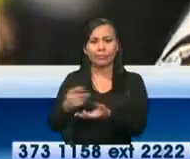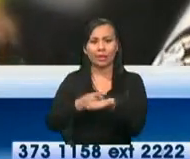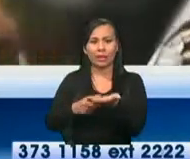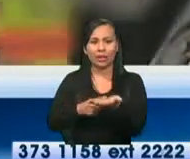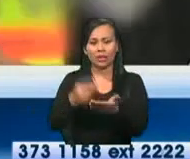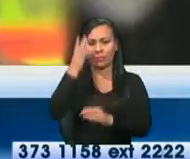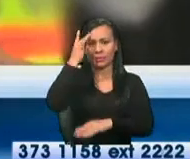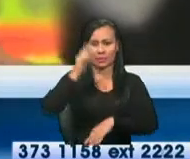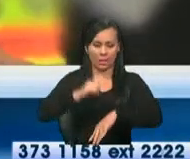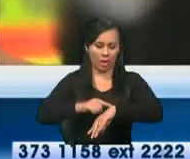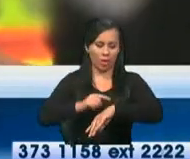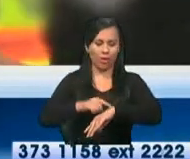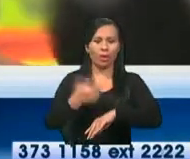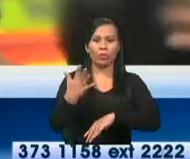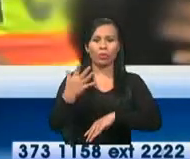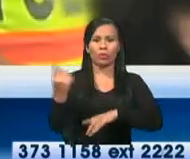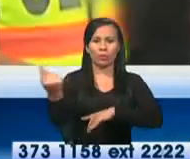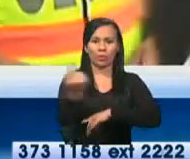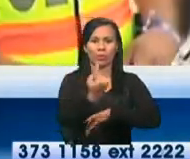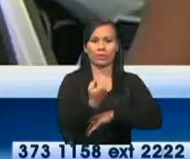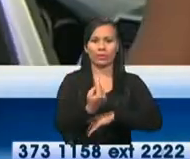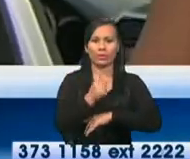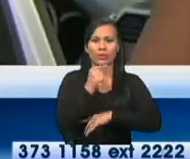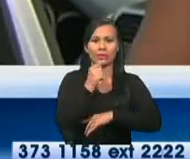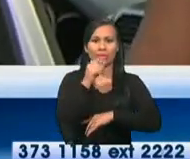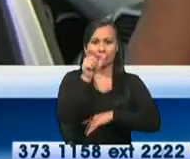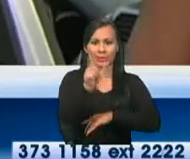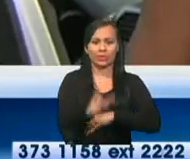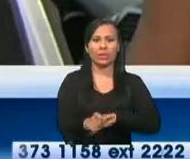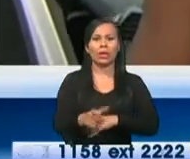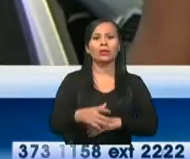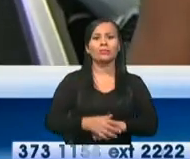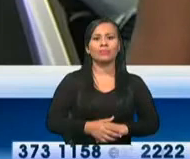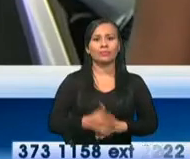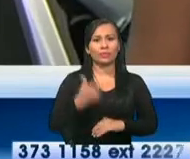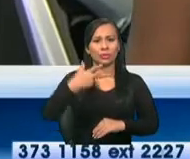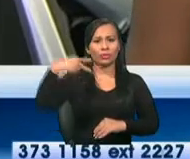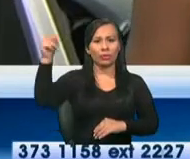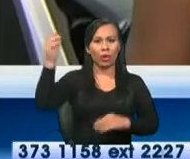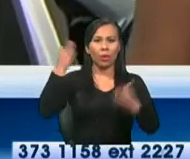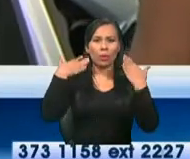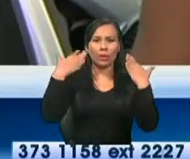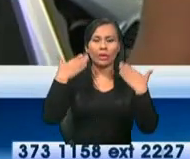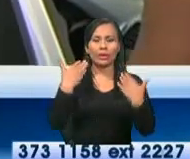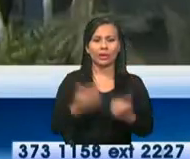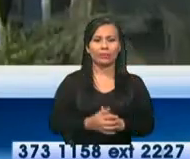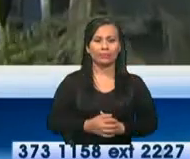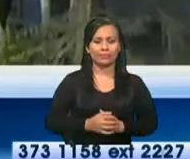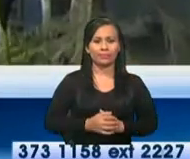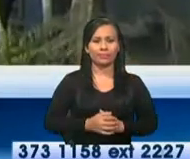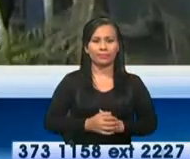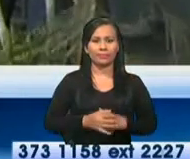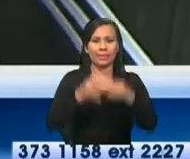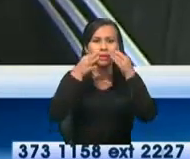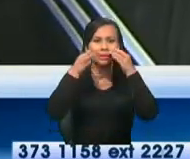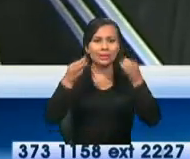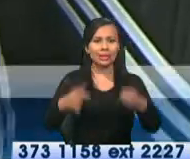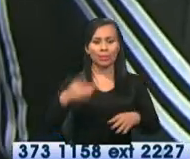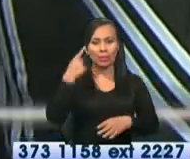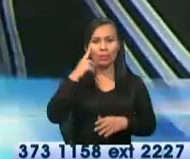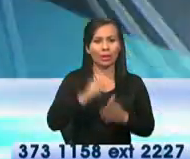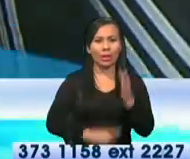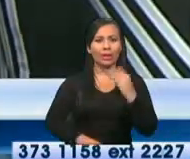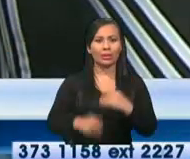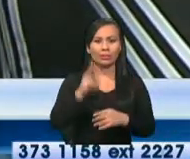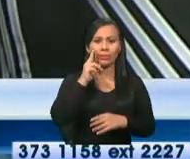hora judicial y no está presente la procesada. Se envió a hacer una diligencia a la ciudad de Guayaquil para constatar el estado de mi defendida. ¿Qué